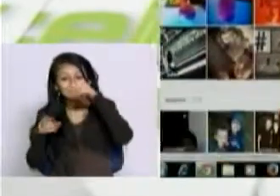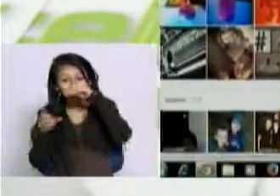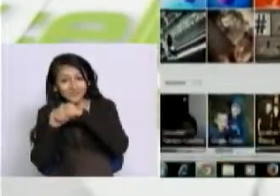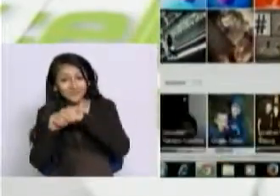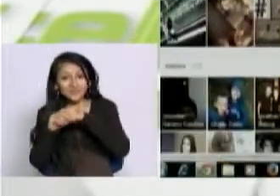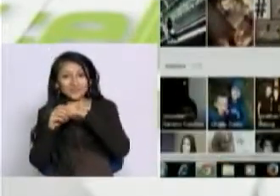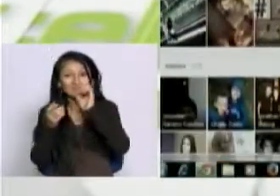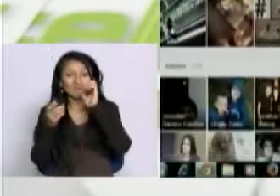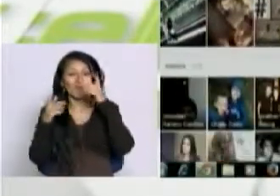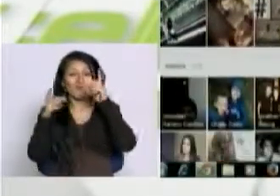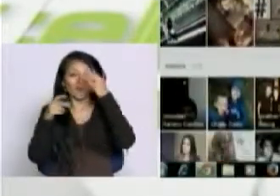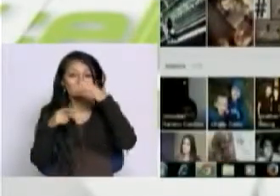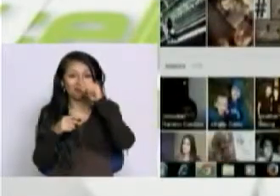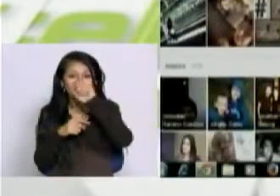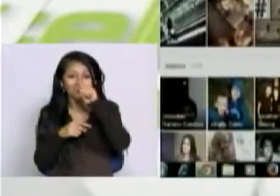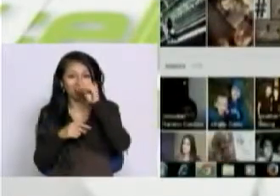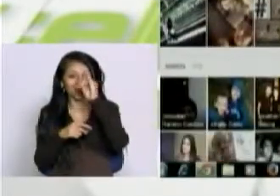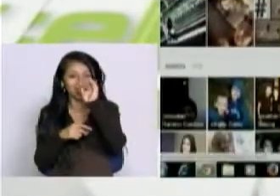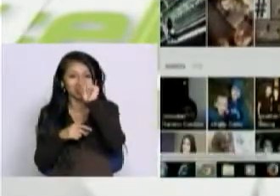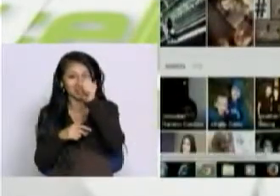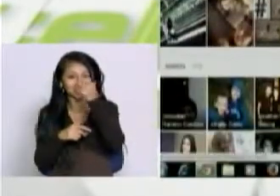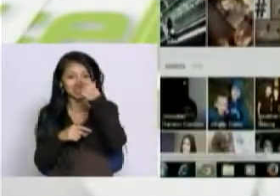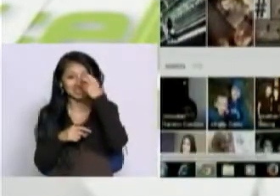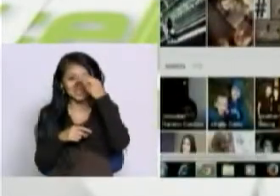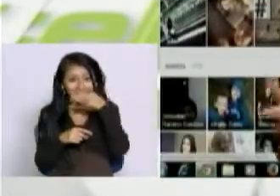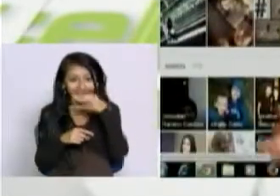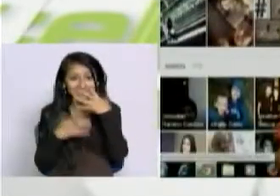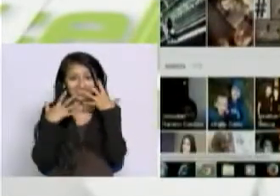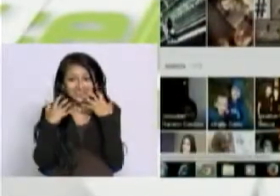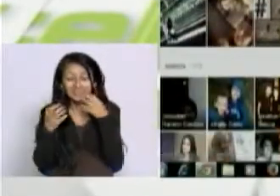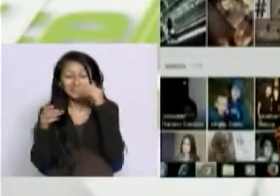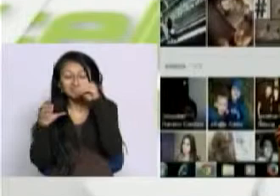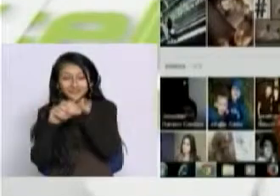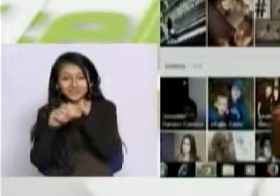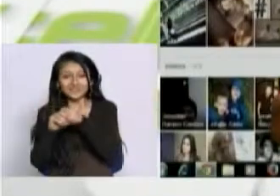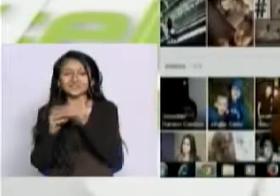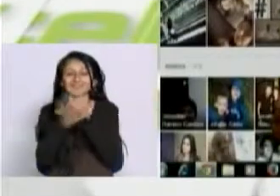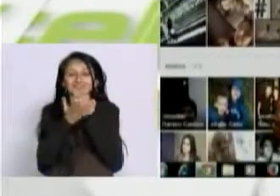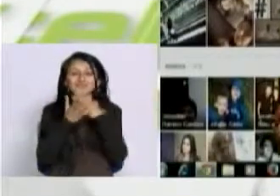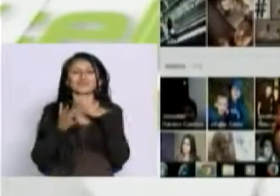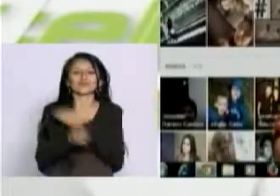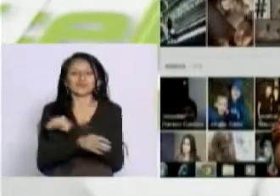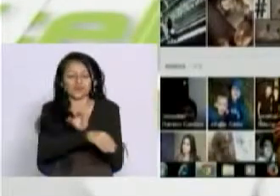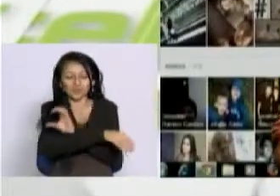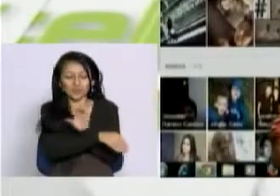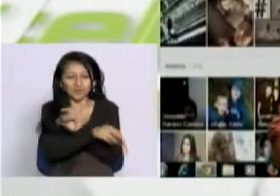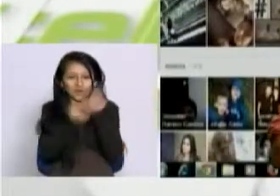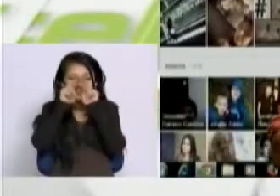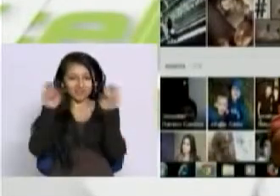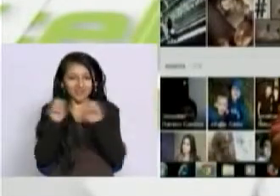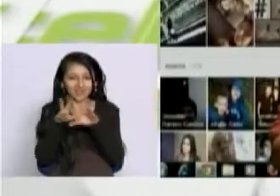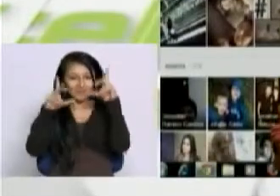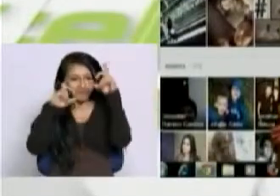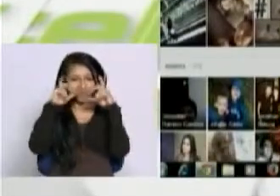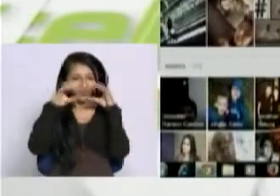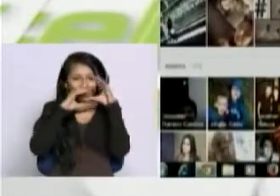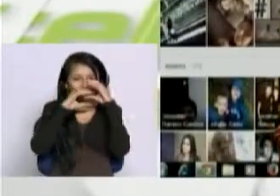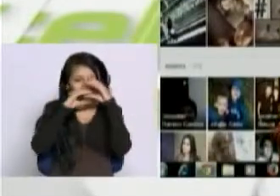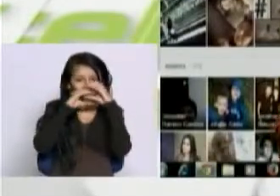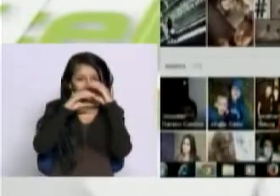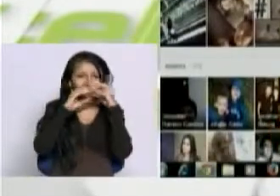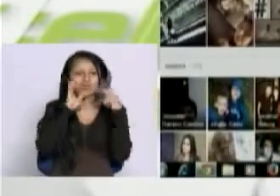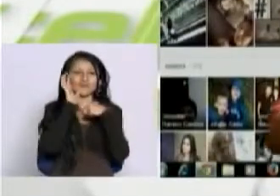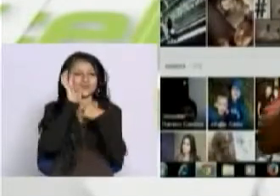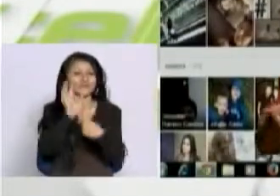través de la videollamada y se van a poder ver como si estuvieran ahí con nosotros a través de Skype. Entonces van a participar del tema del día, vamos a tener